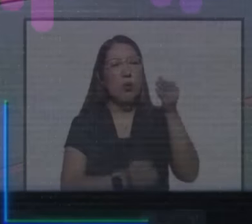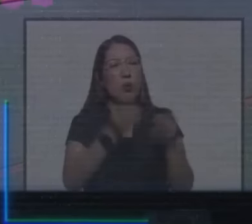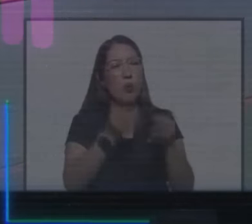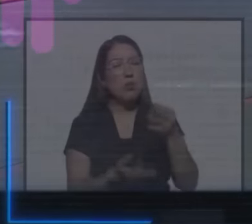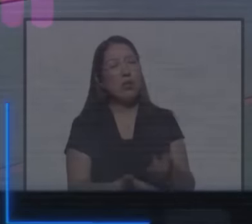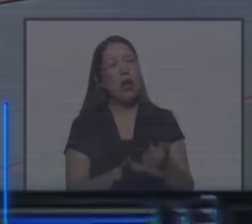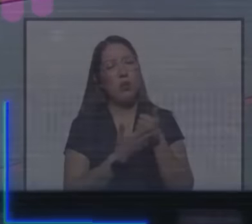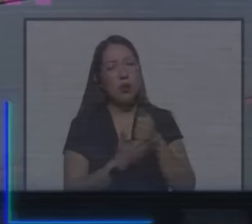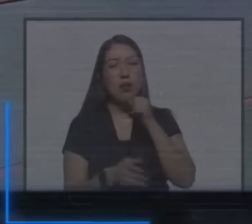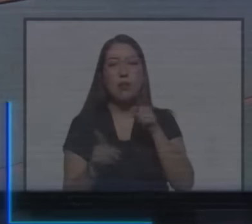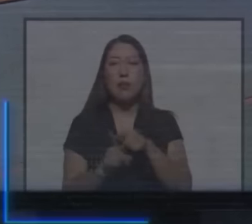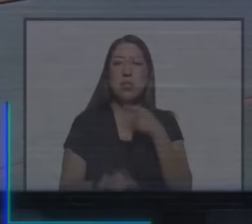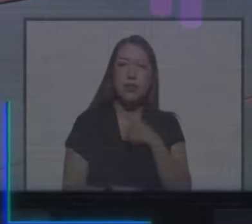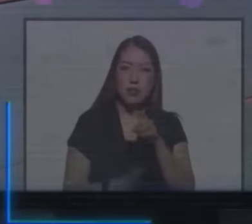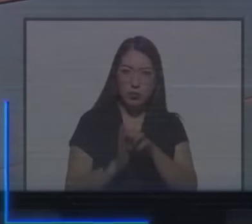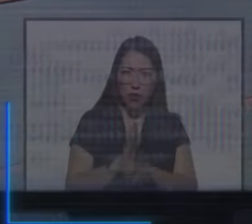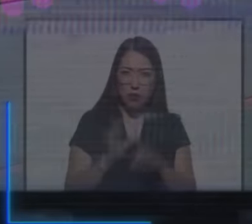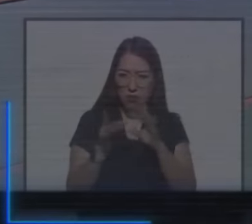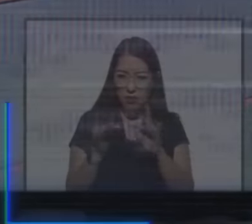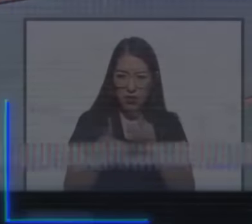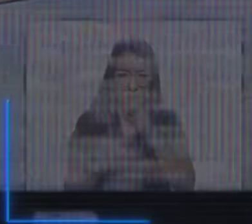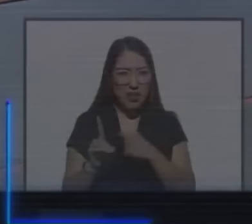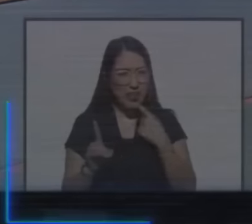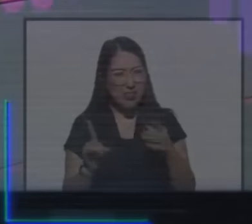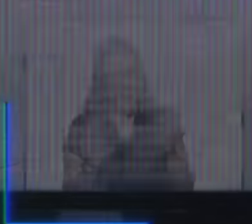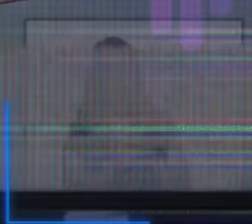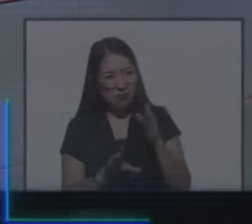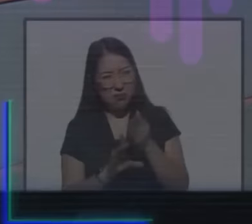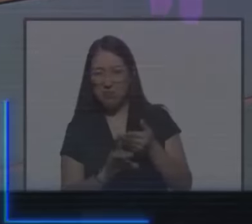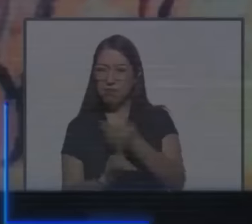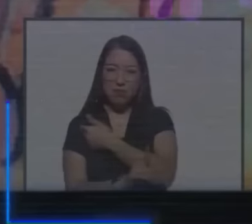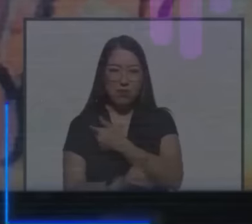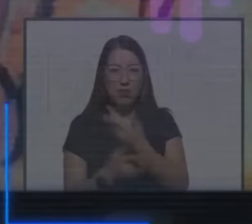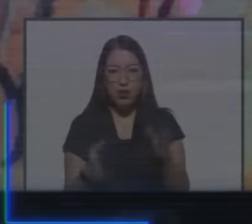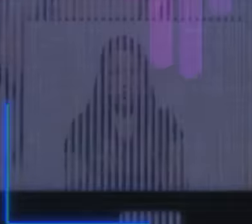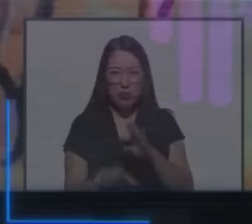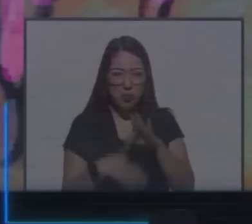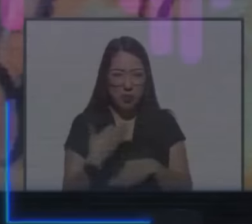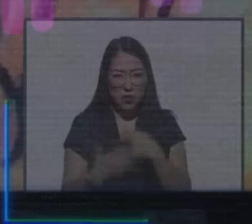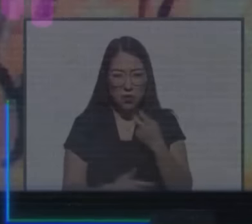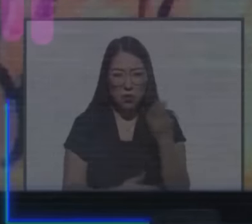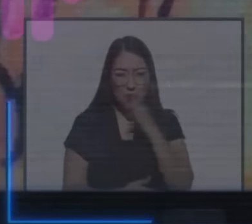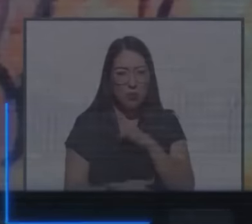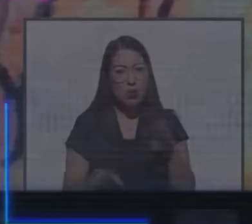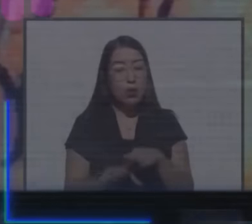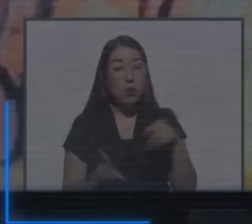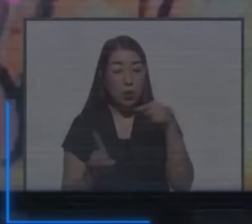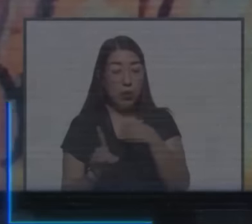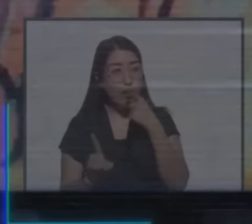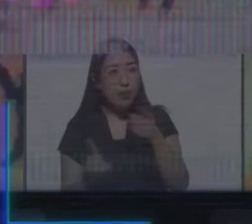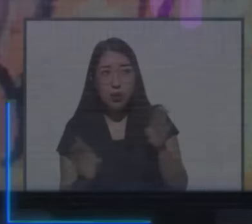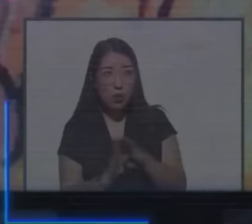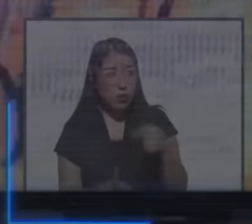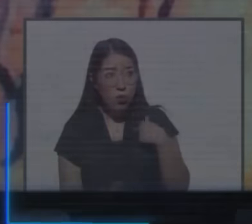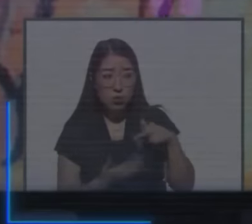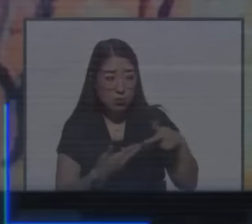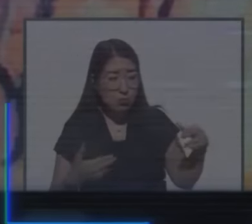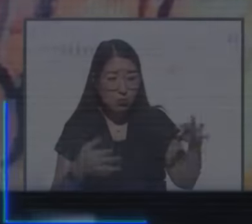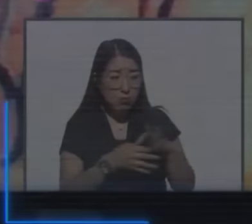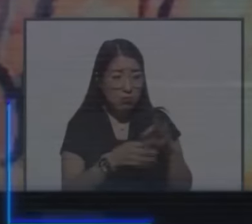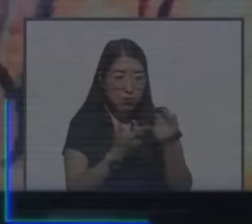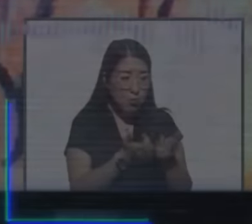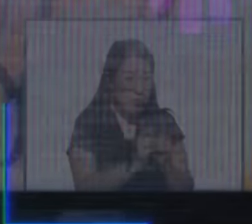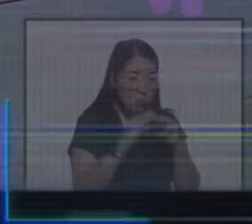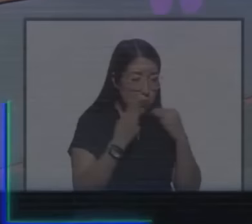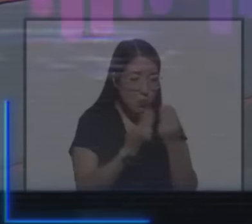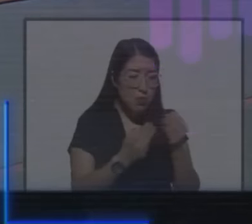alusión a asuntos como si estuviera él en otra realidad. Dice que está fuera de toda proporción vincularlo o que haya estado vinculado con cárteles de la